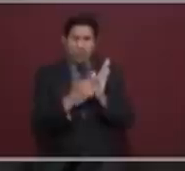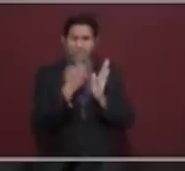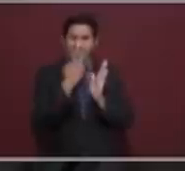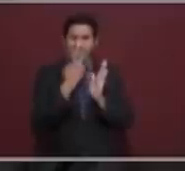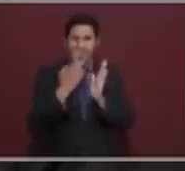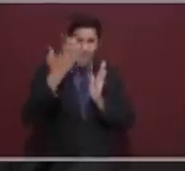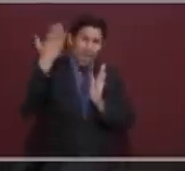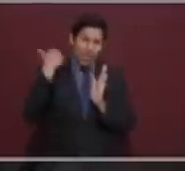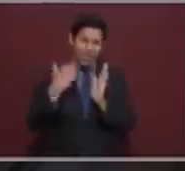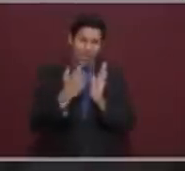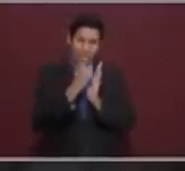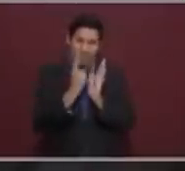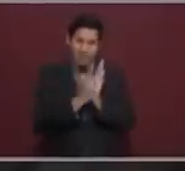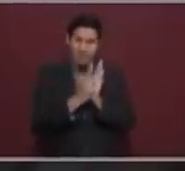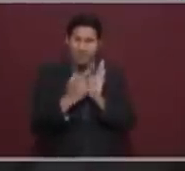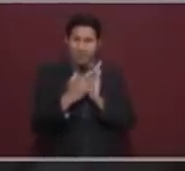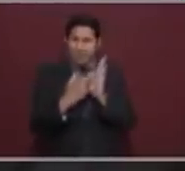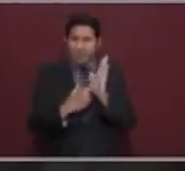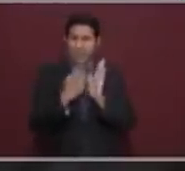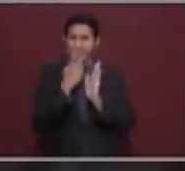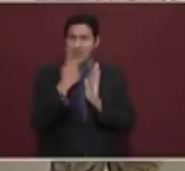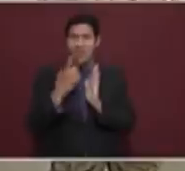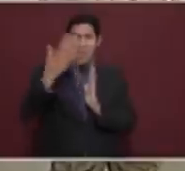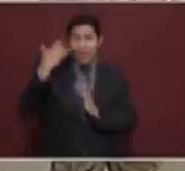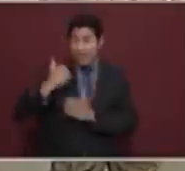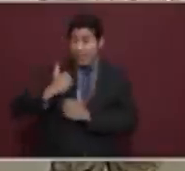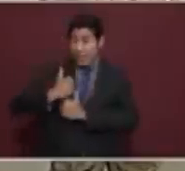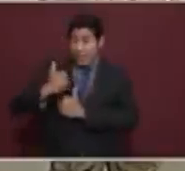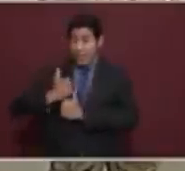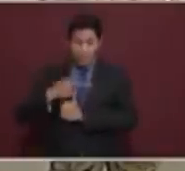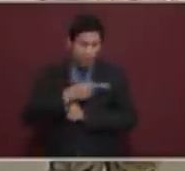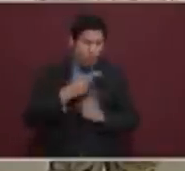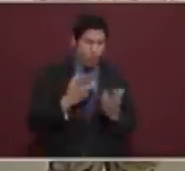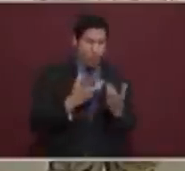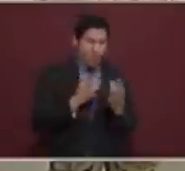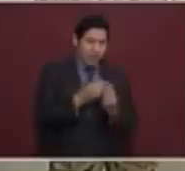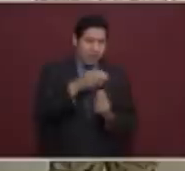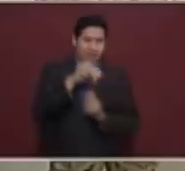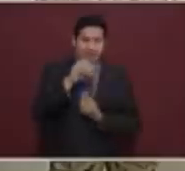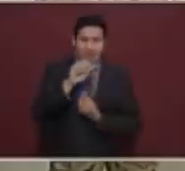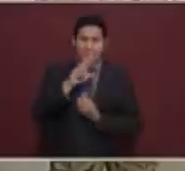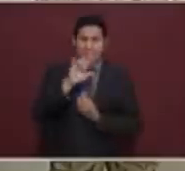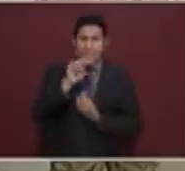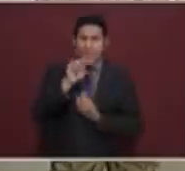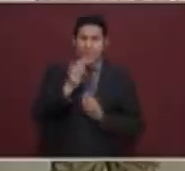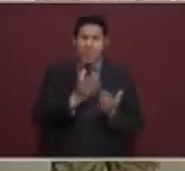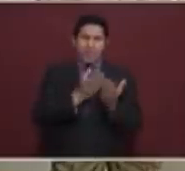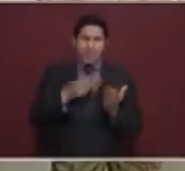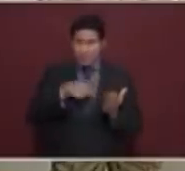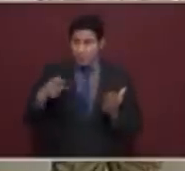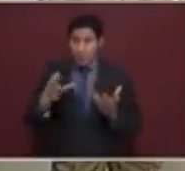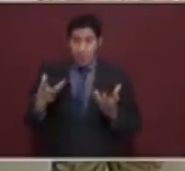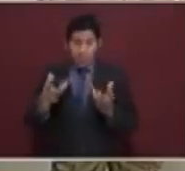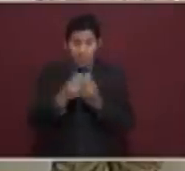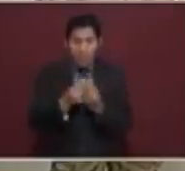el ejército y la marina no podían hacer labores de seguridad pública